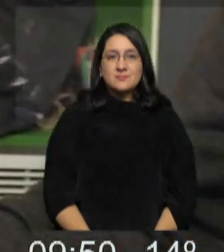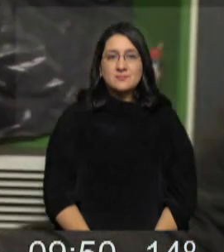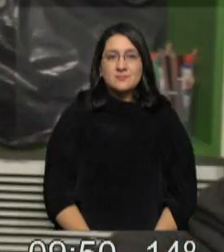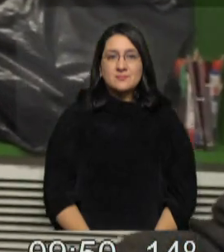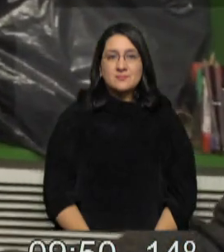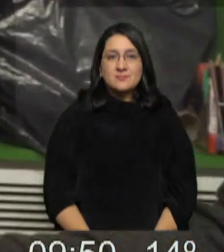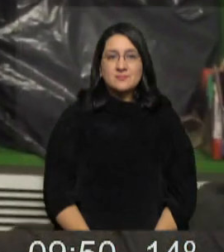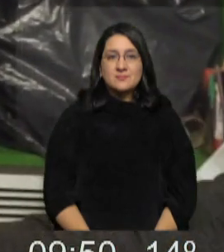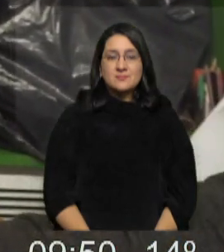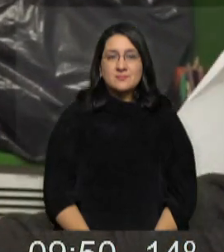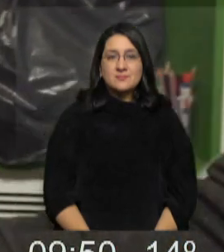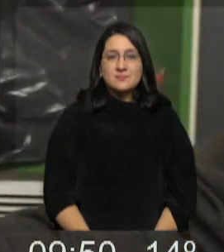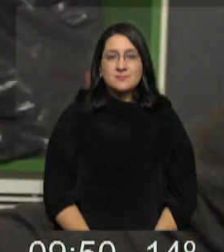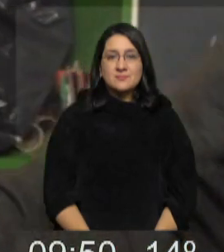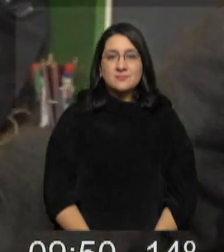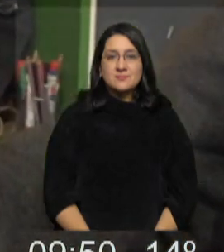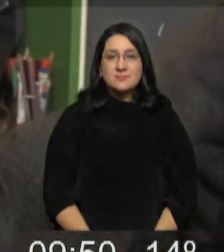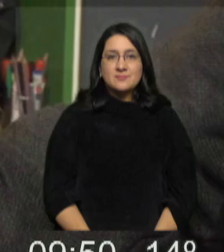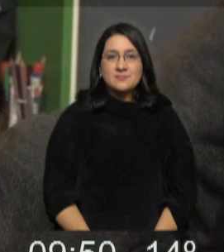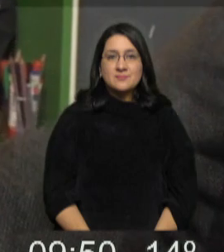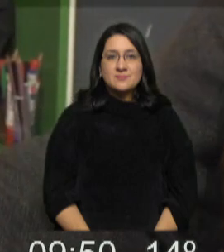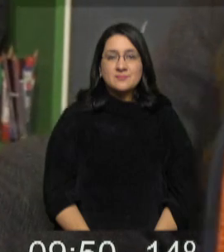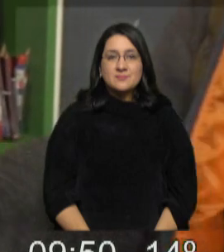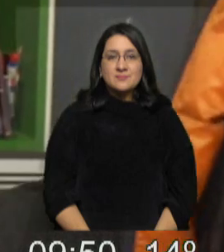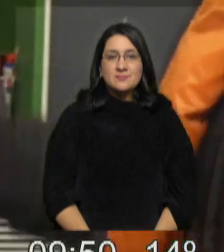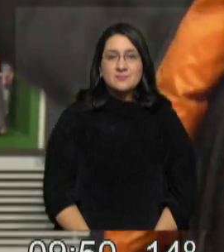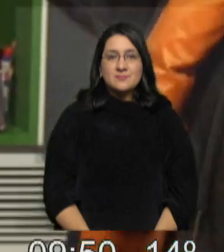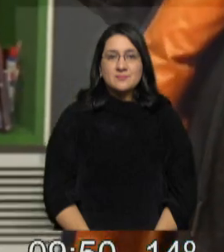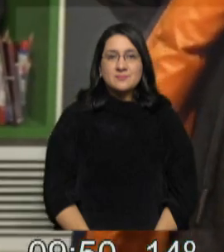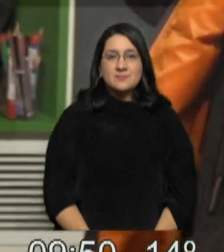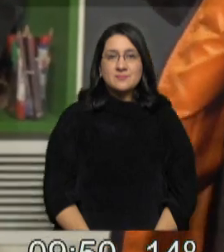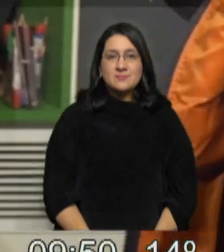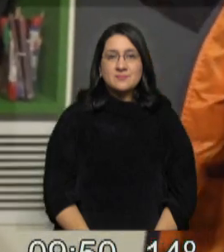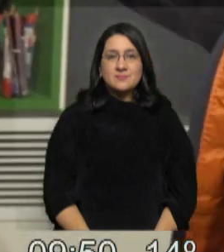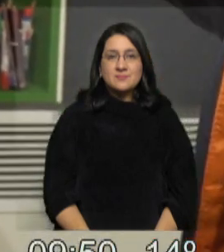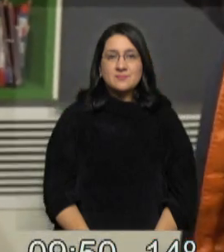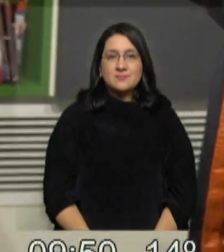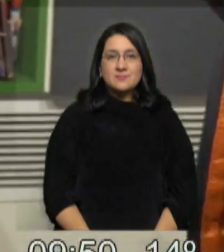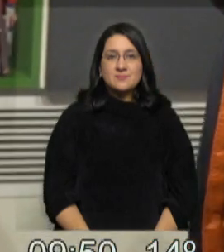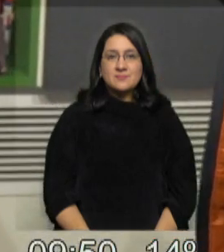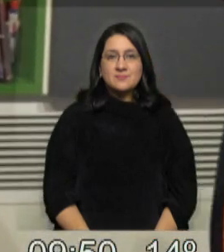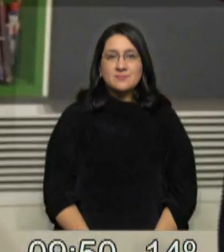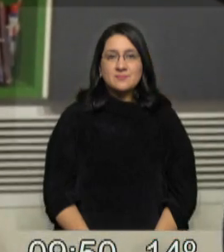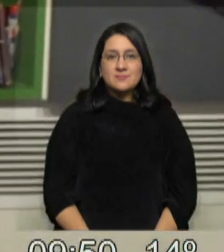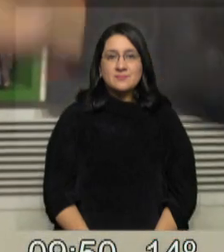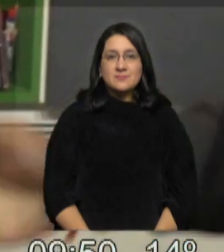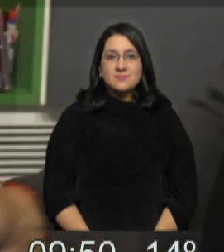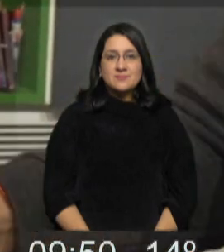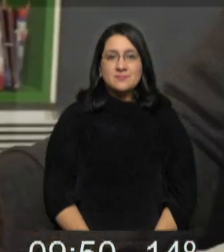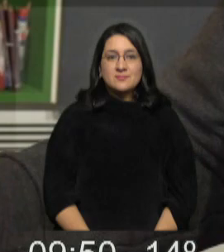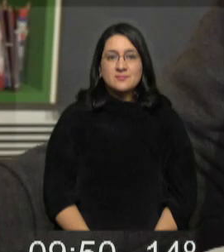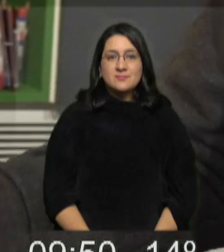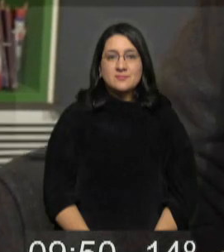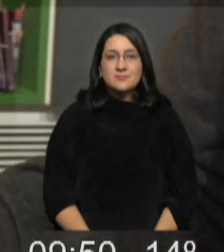lado. Regresó la piba que un día se fuera, cuando no tenía 15 primaveras, y hoy tiene